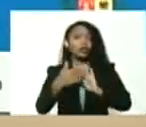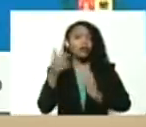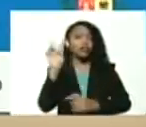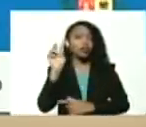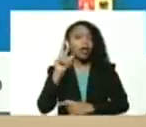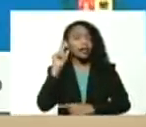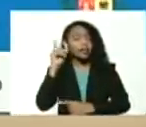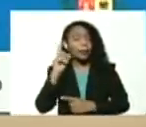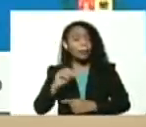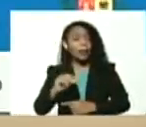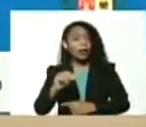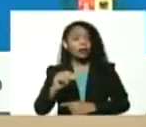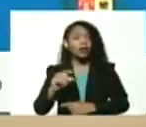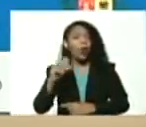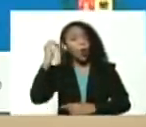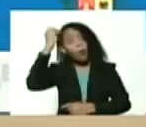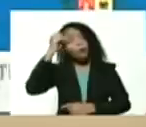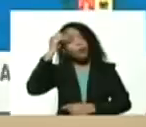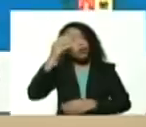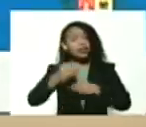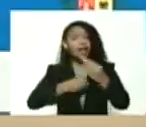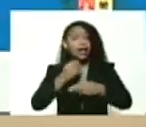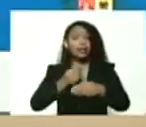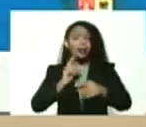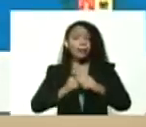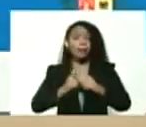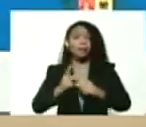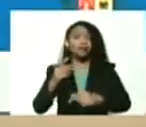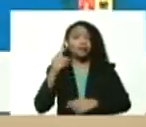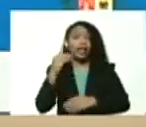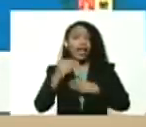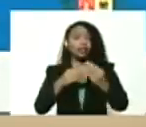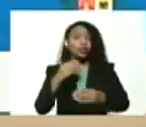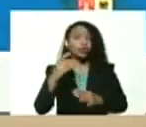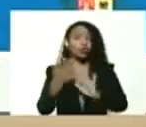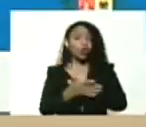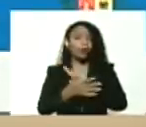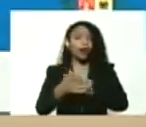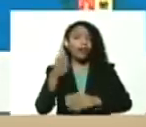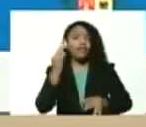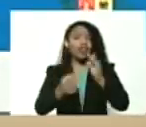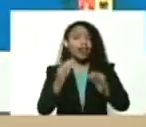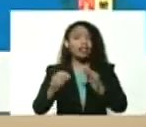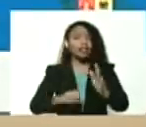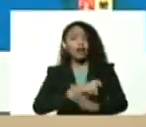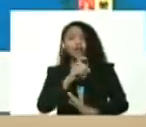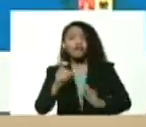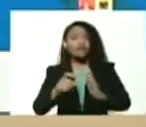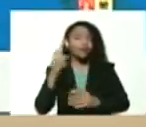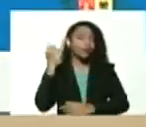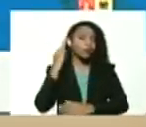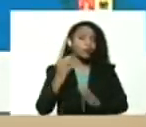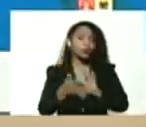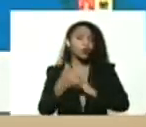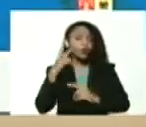opiniones como hechos de la realidad. Lo que le hemos dicho a la Fiscalía de la Corte Penal Internacional